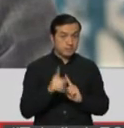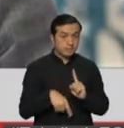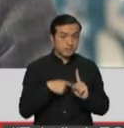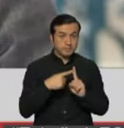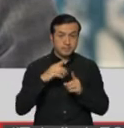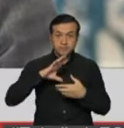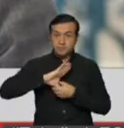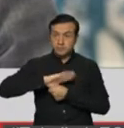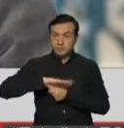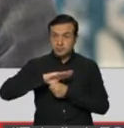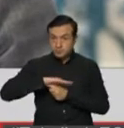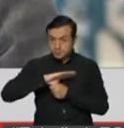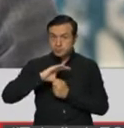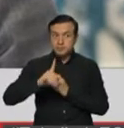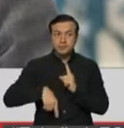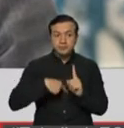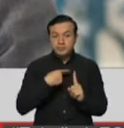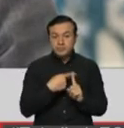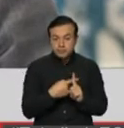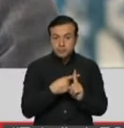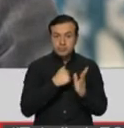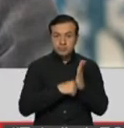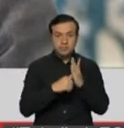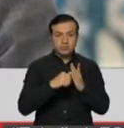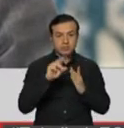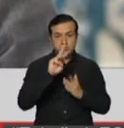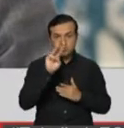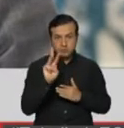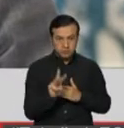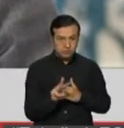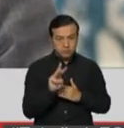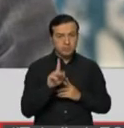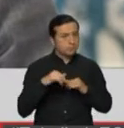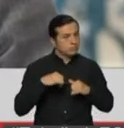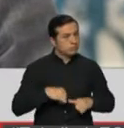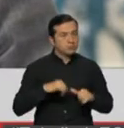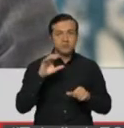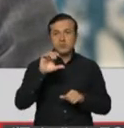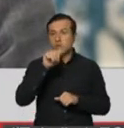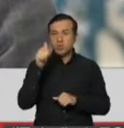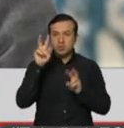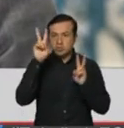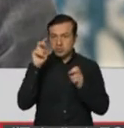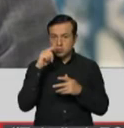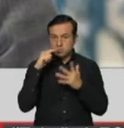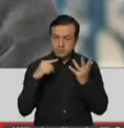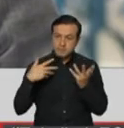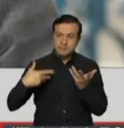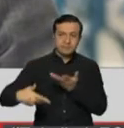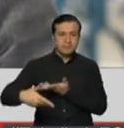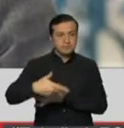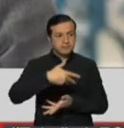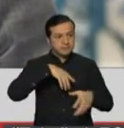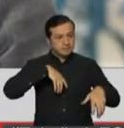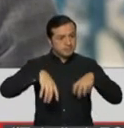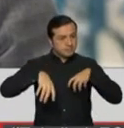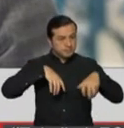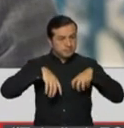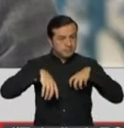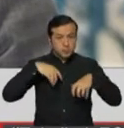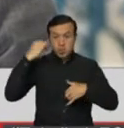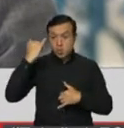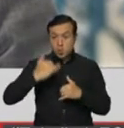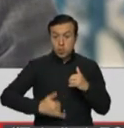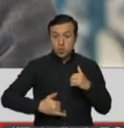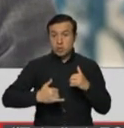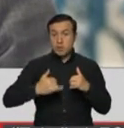el canciller, junto con el ministro de Salud Pública, y seguimos también en otro tipo de acciones, la última de las cuales, por